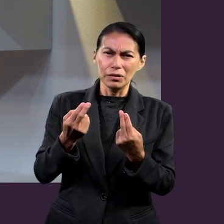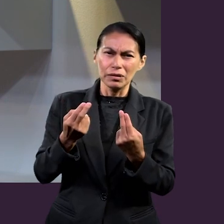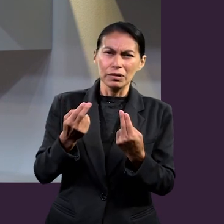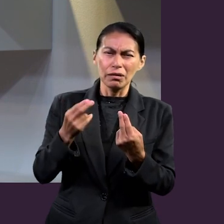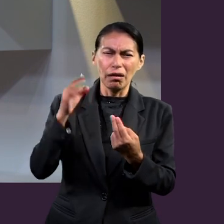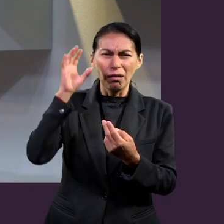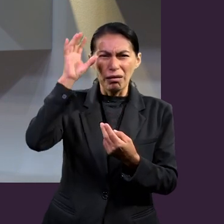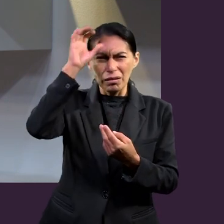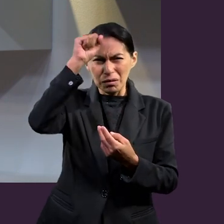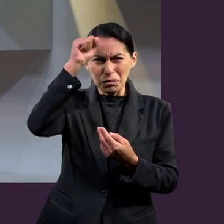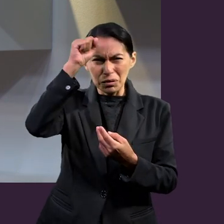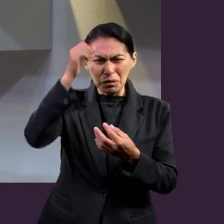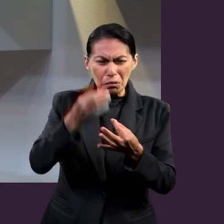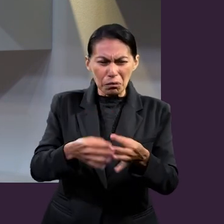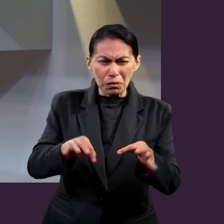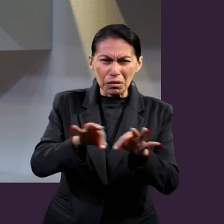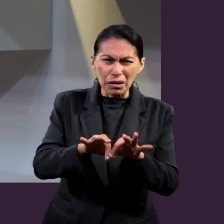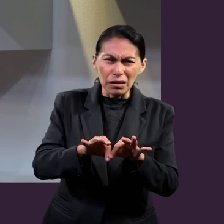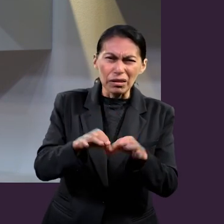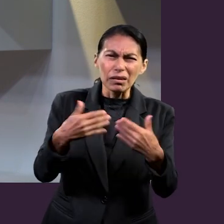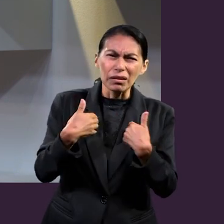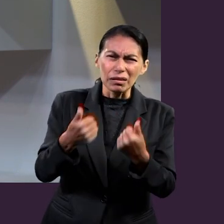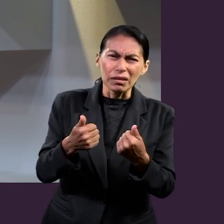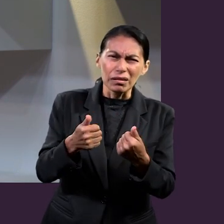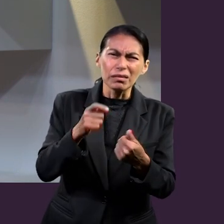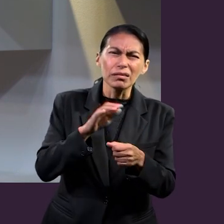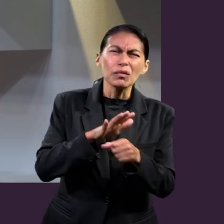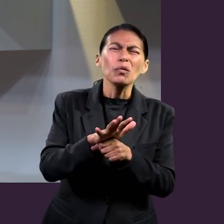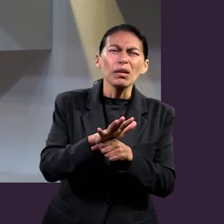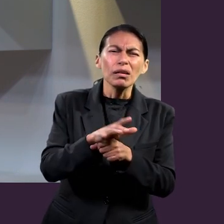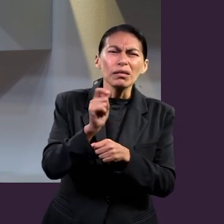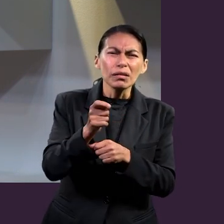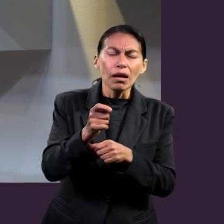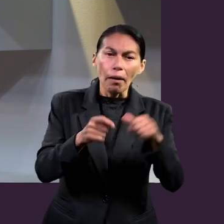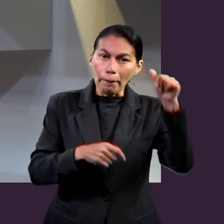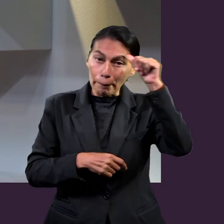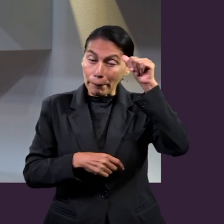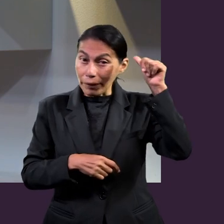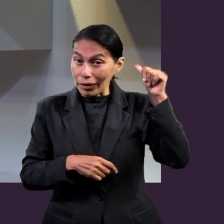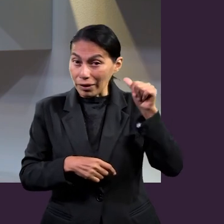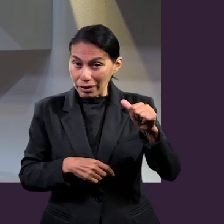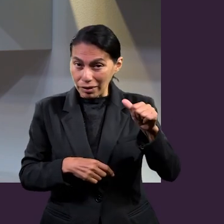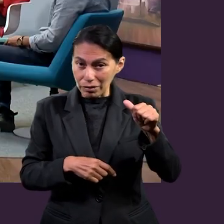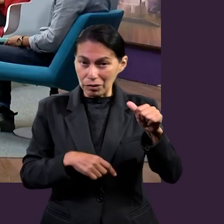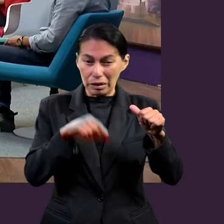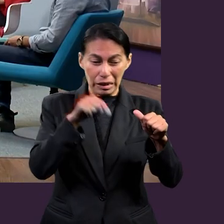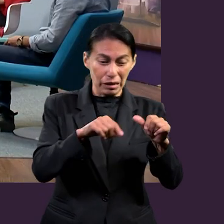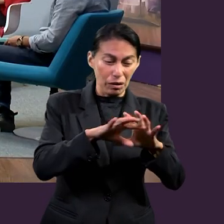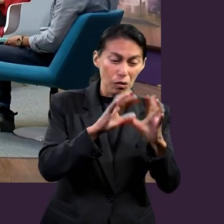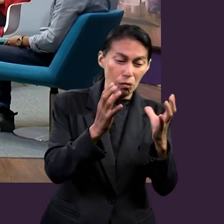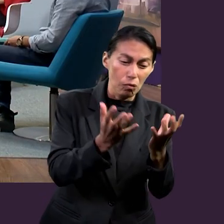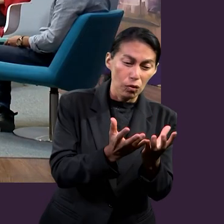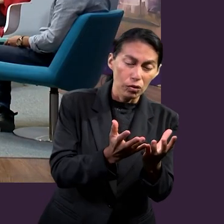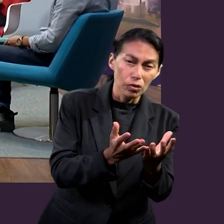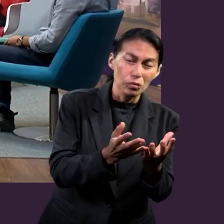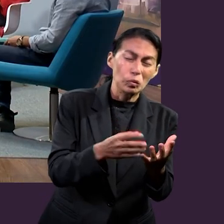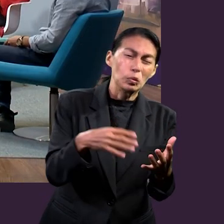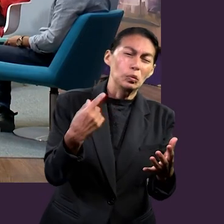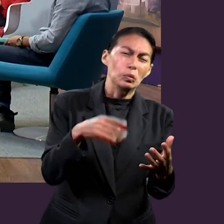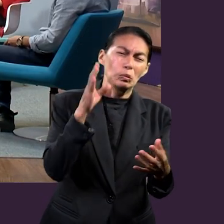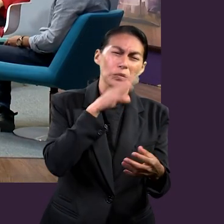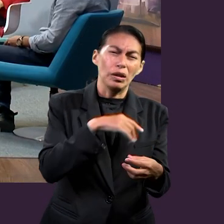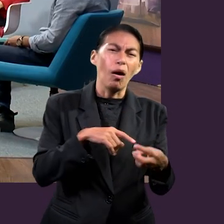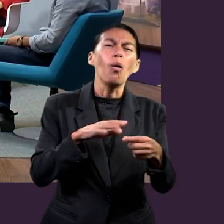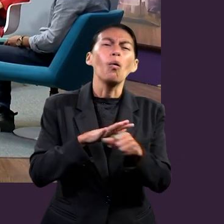el concepto básico del pecado que afecta a nuestro mundo. Y la Biblia presenta tres palabras